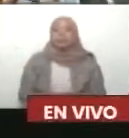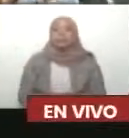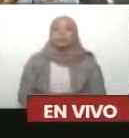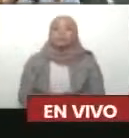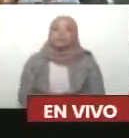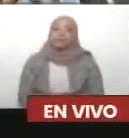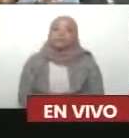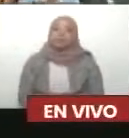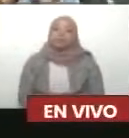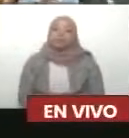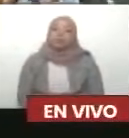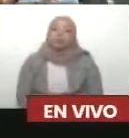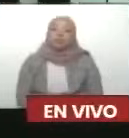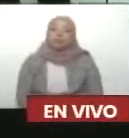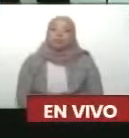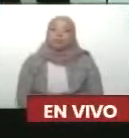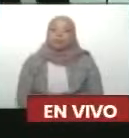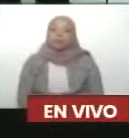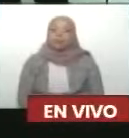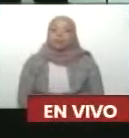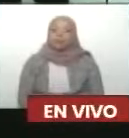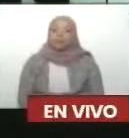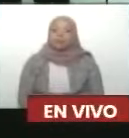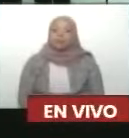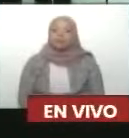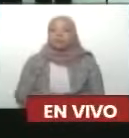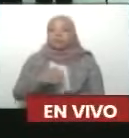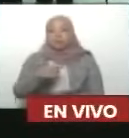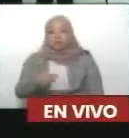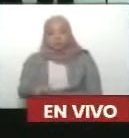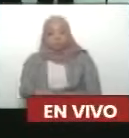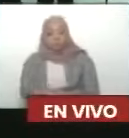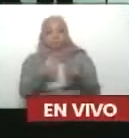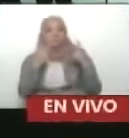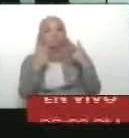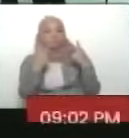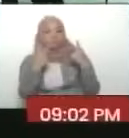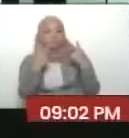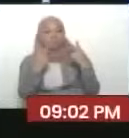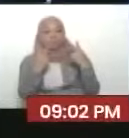Por eso yo le digo, allá donde nos ven,